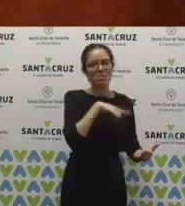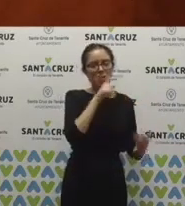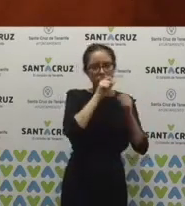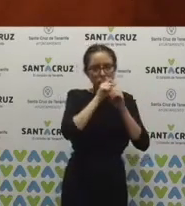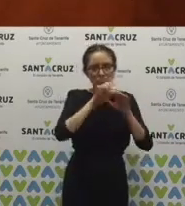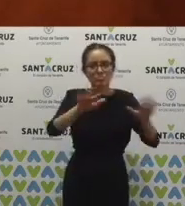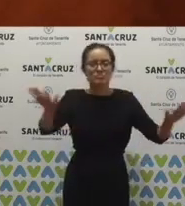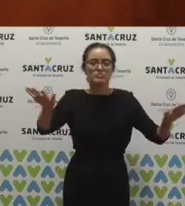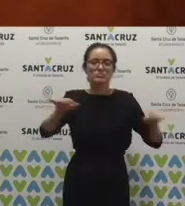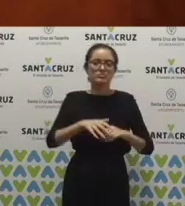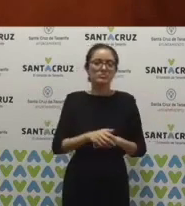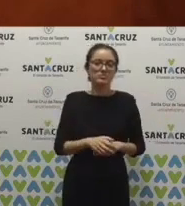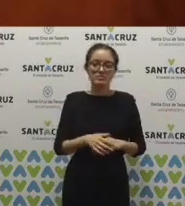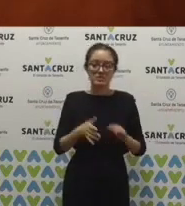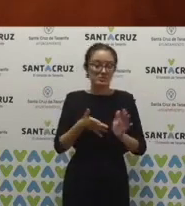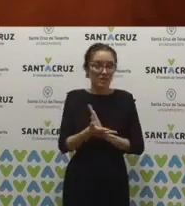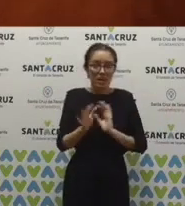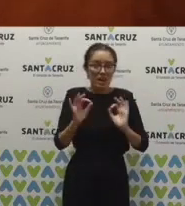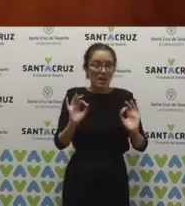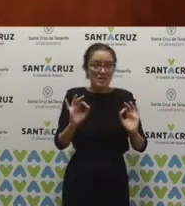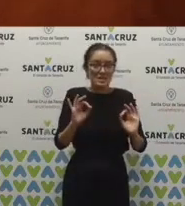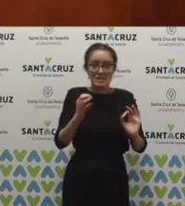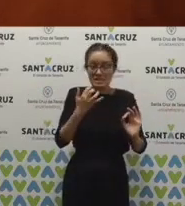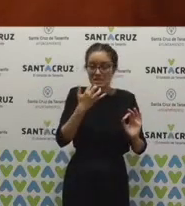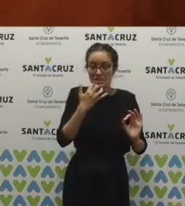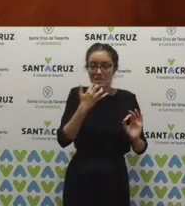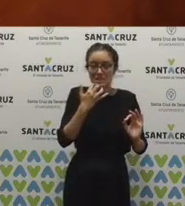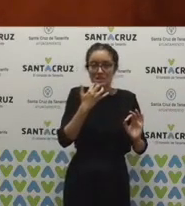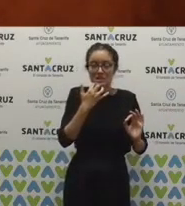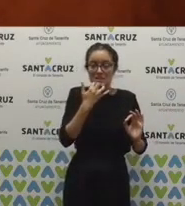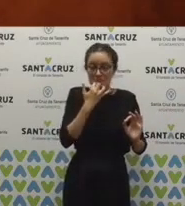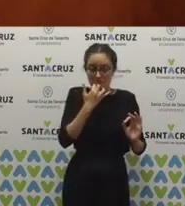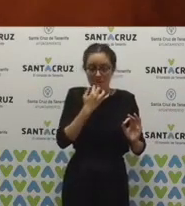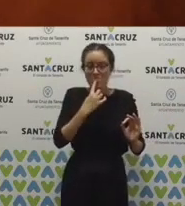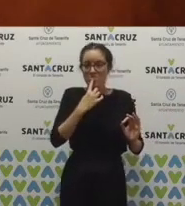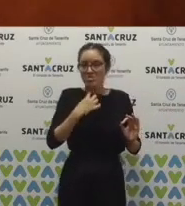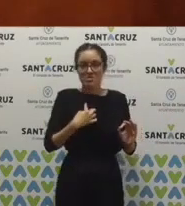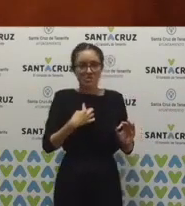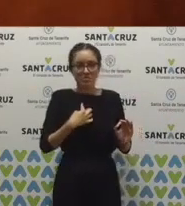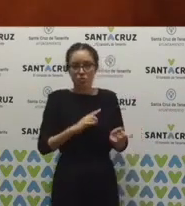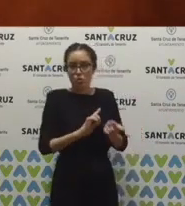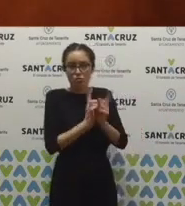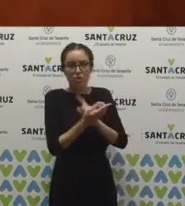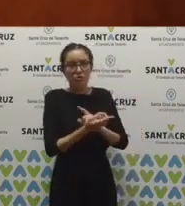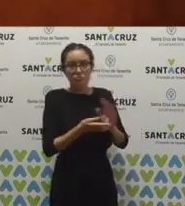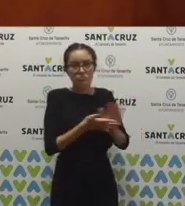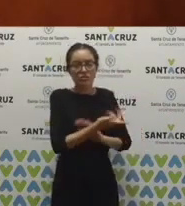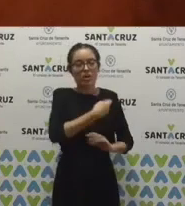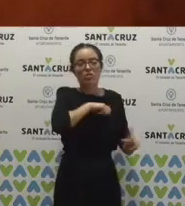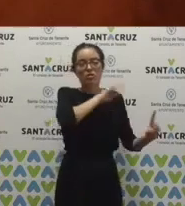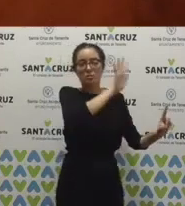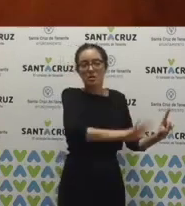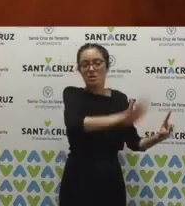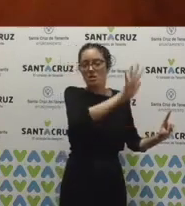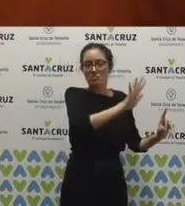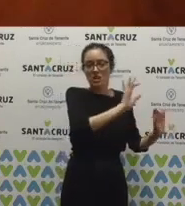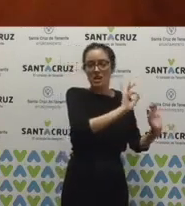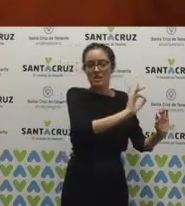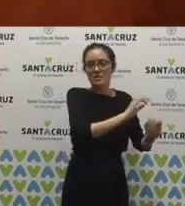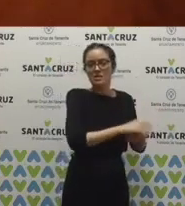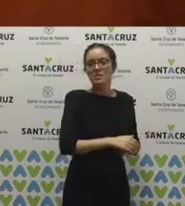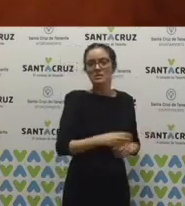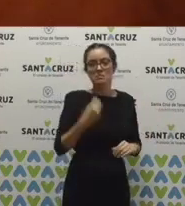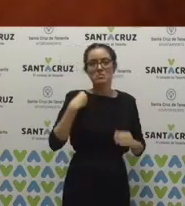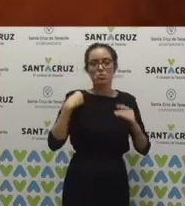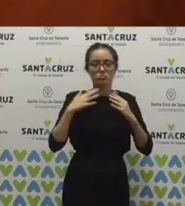demuestra lo contrario que esa sigue siendo la intención del gobierno de españa' aunque afortunadamente ya en este salón